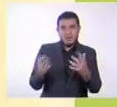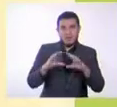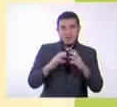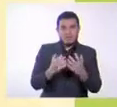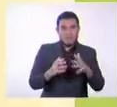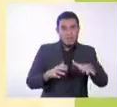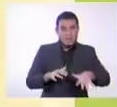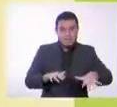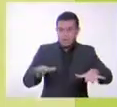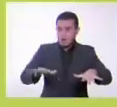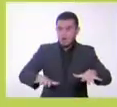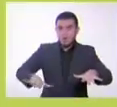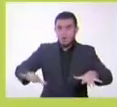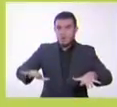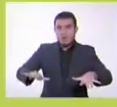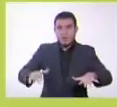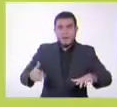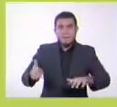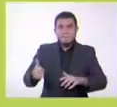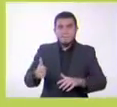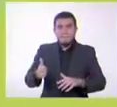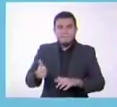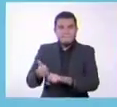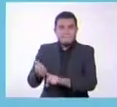muy particulares.